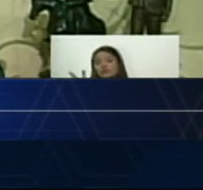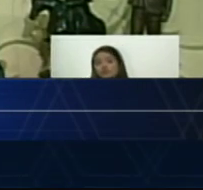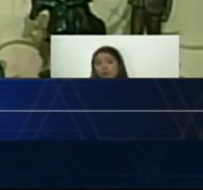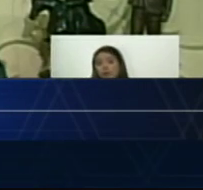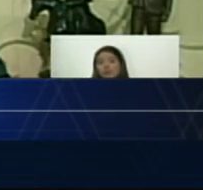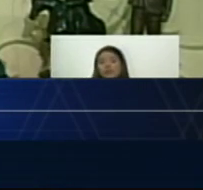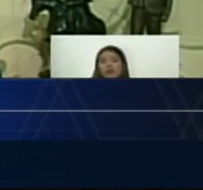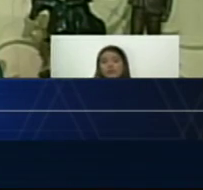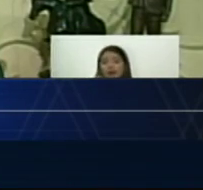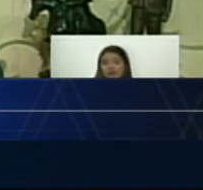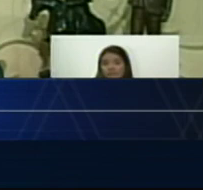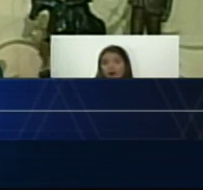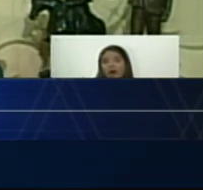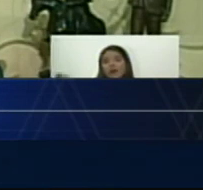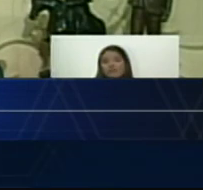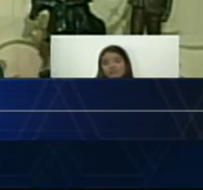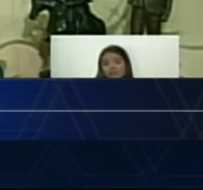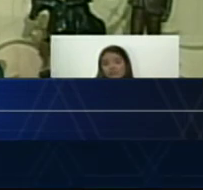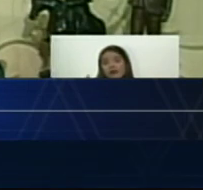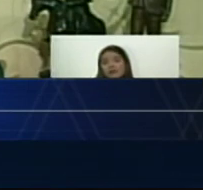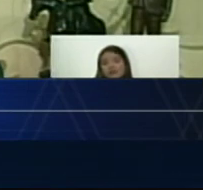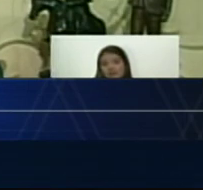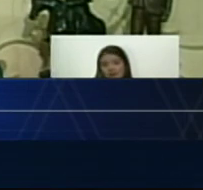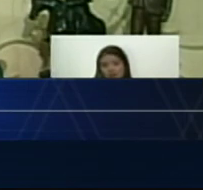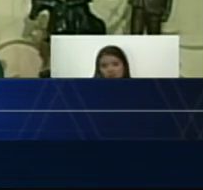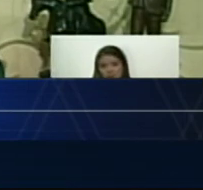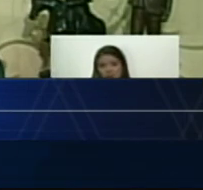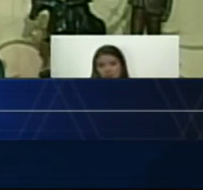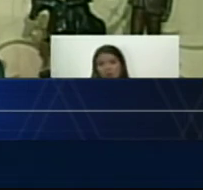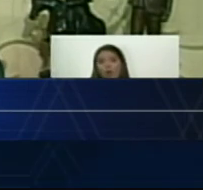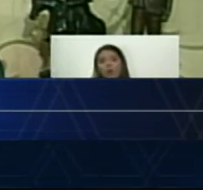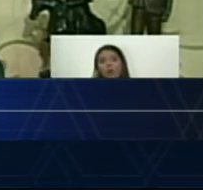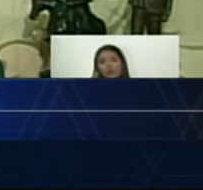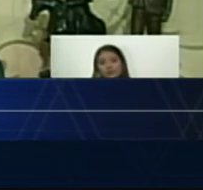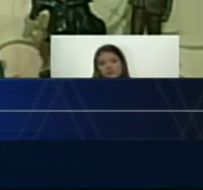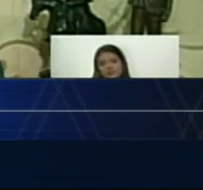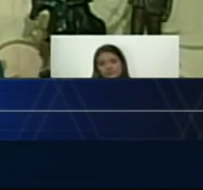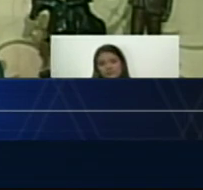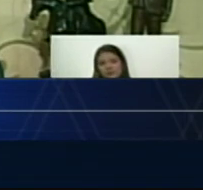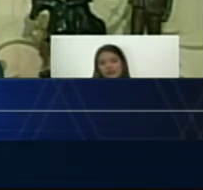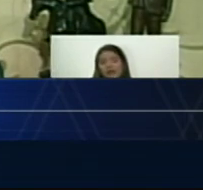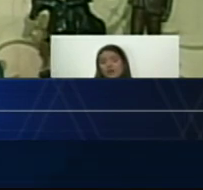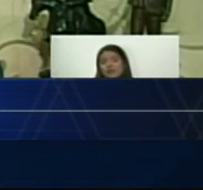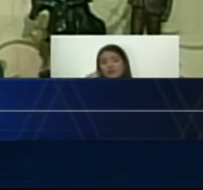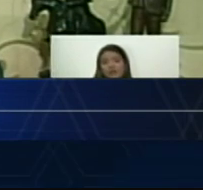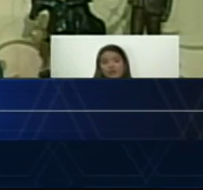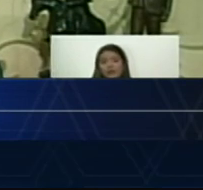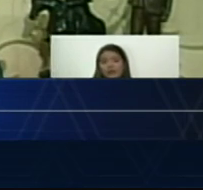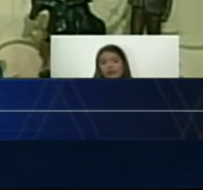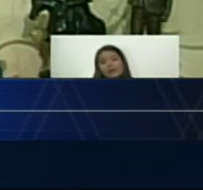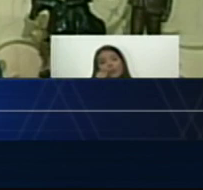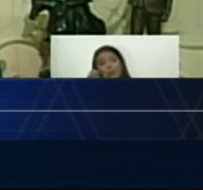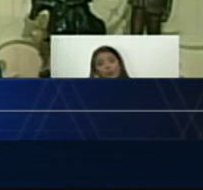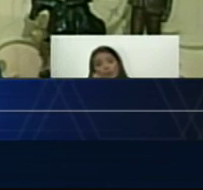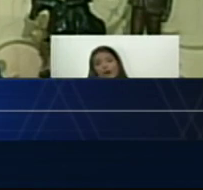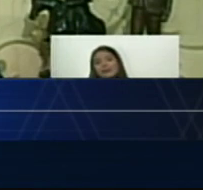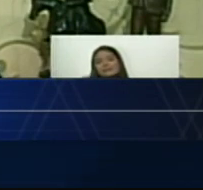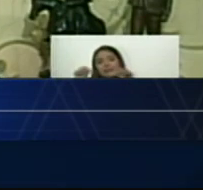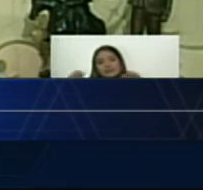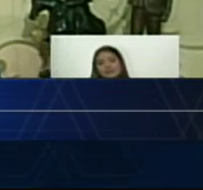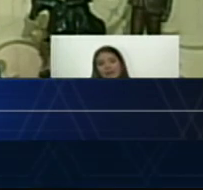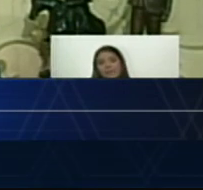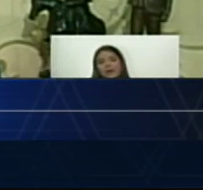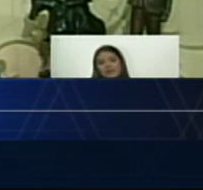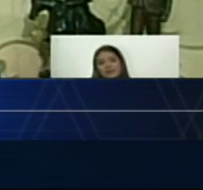empleo, divisas e ingresos. 11. Desarrollar y fortalecer y proteger el sistema de misiones y